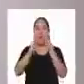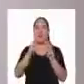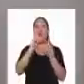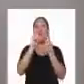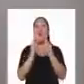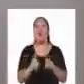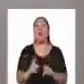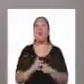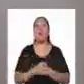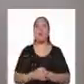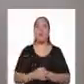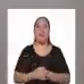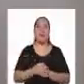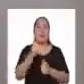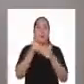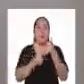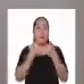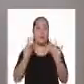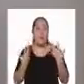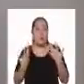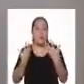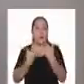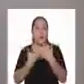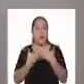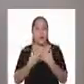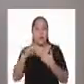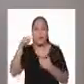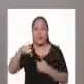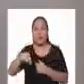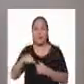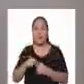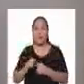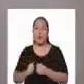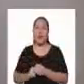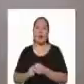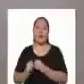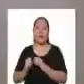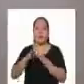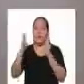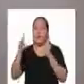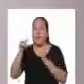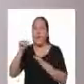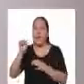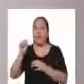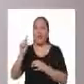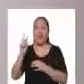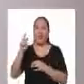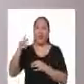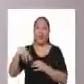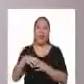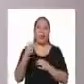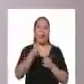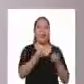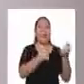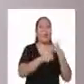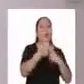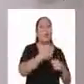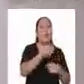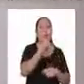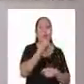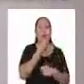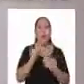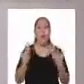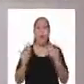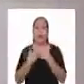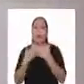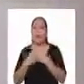preguntas. ¿Cuál es la relación entre el boom gastronómico y el comercio ambulatorio? ¿Cuál es la relación entre el